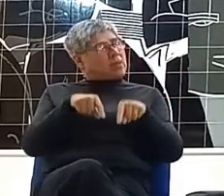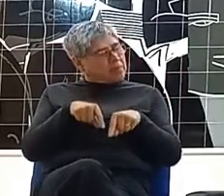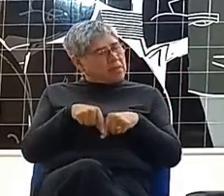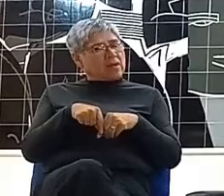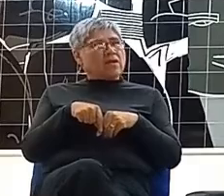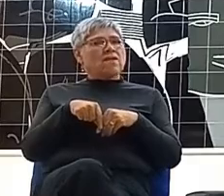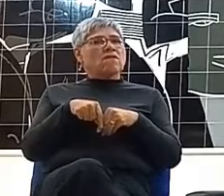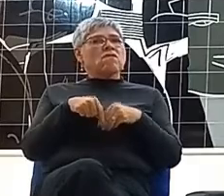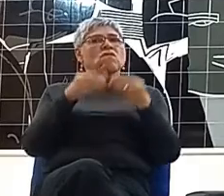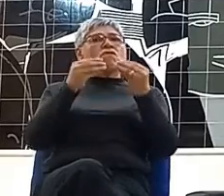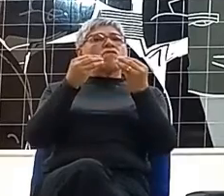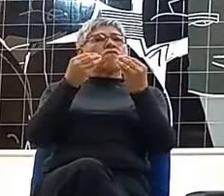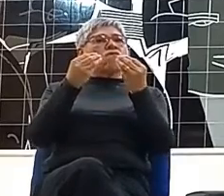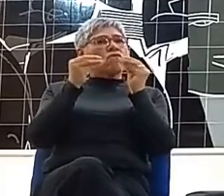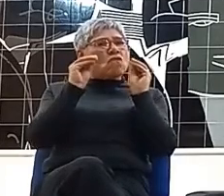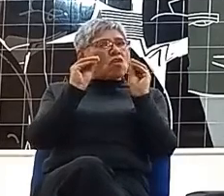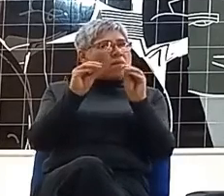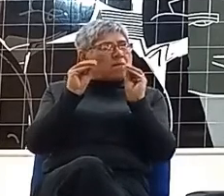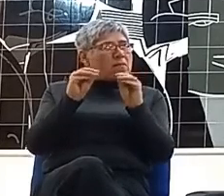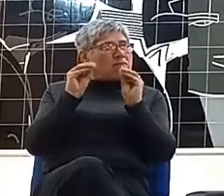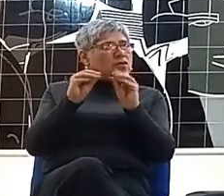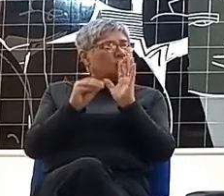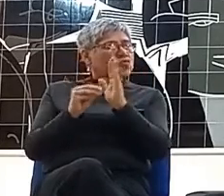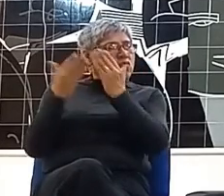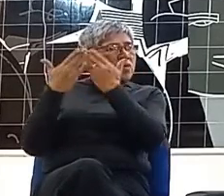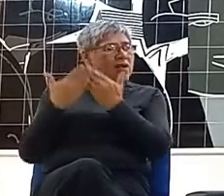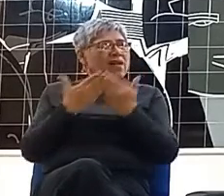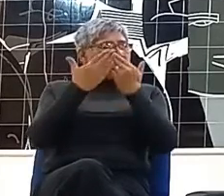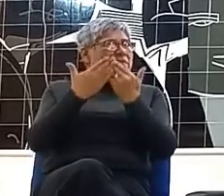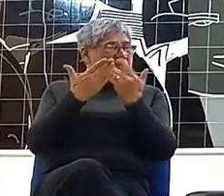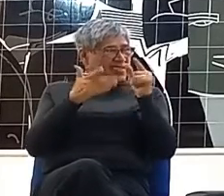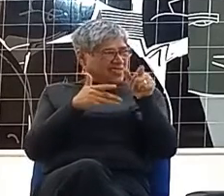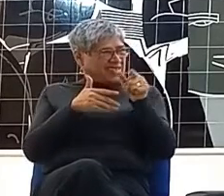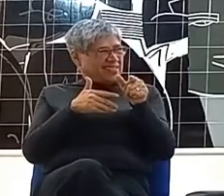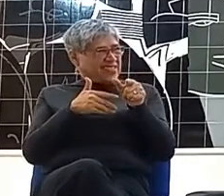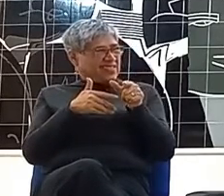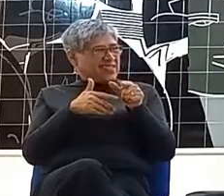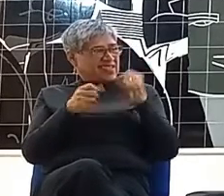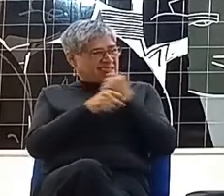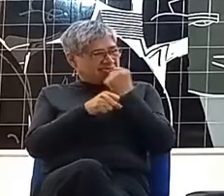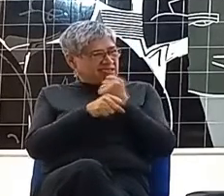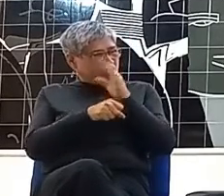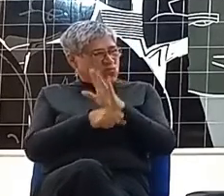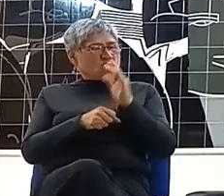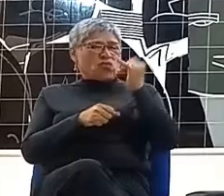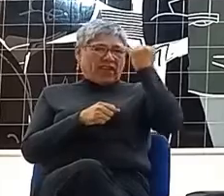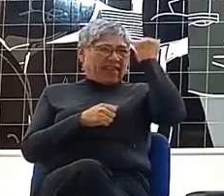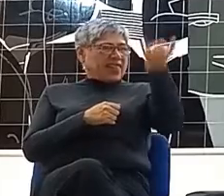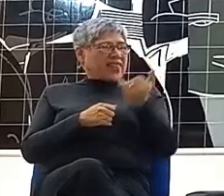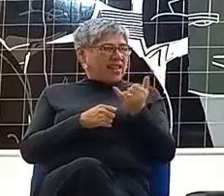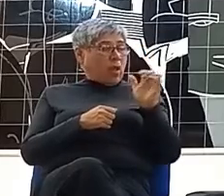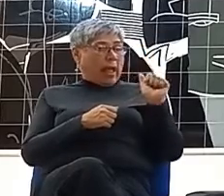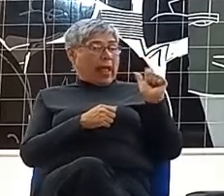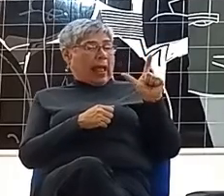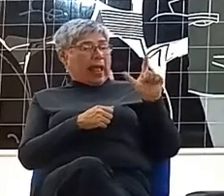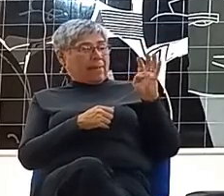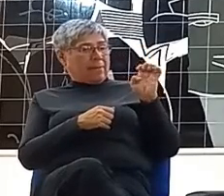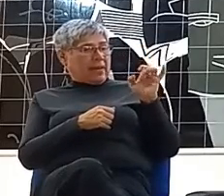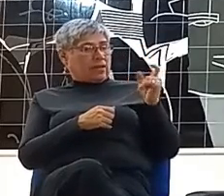nivel universitario. Pienso que en esa labor intelectual viene ese Alberto Verón Ospina